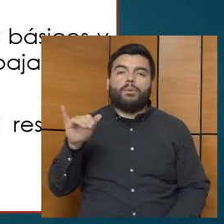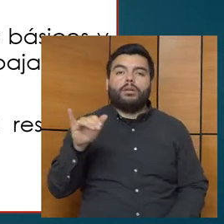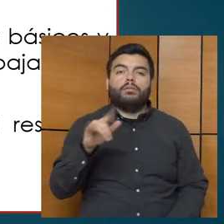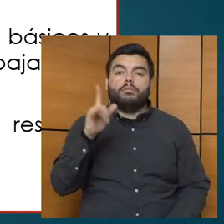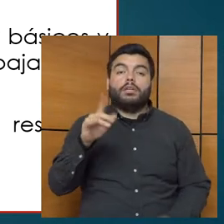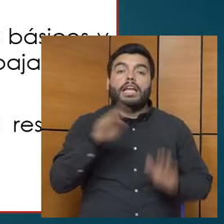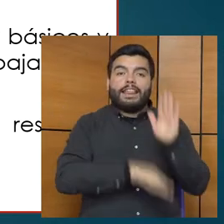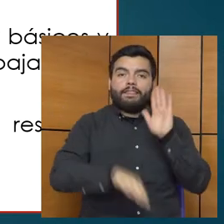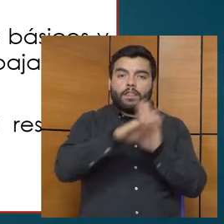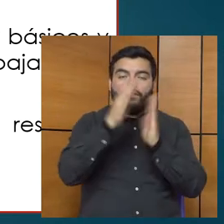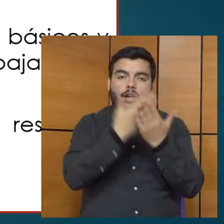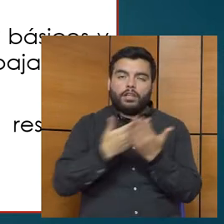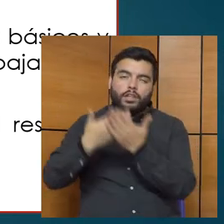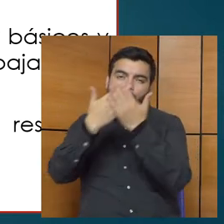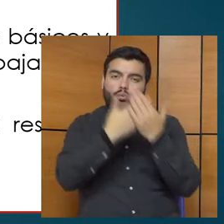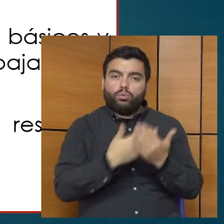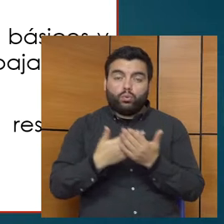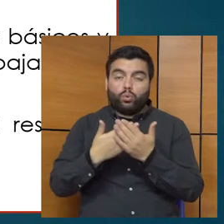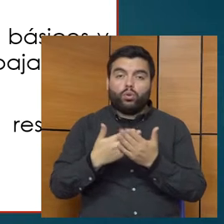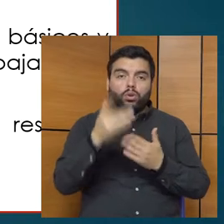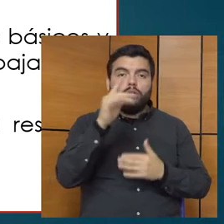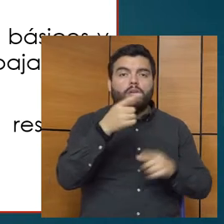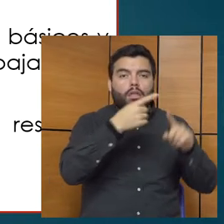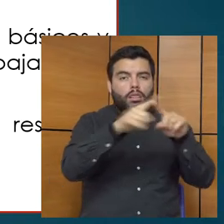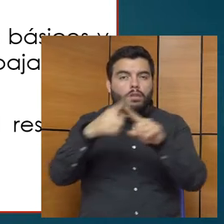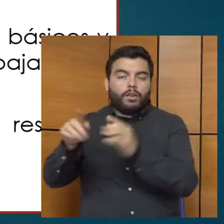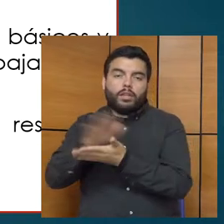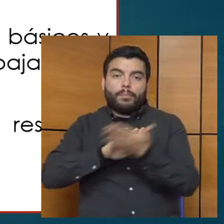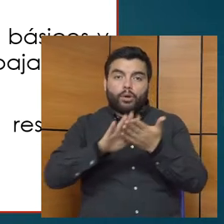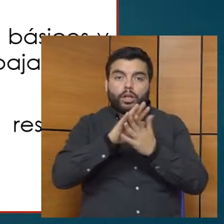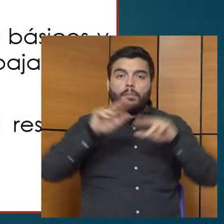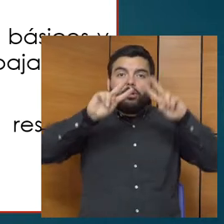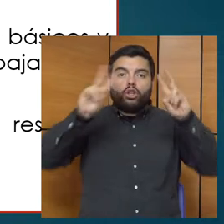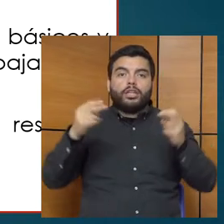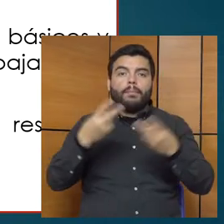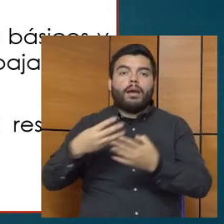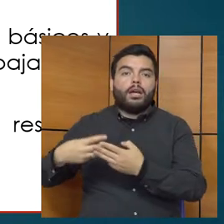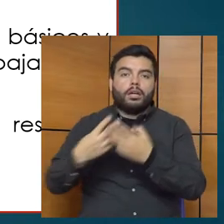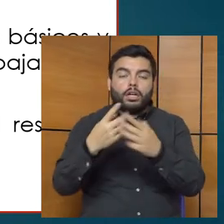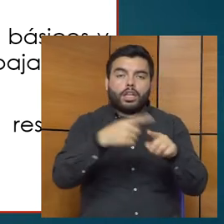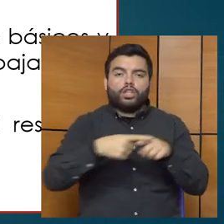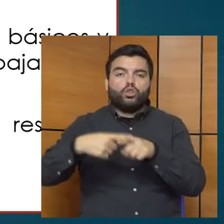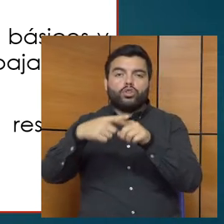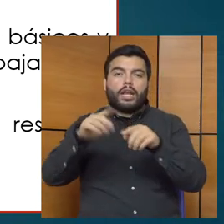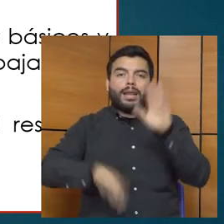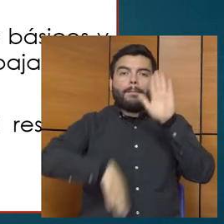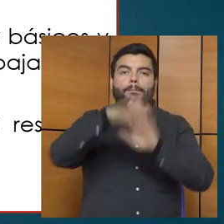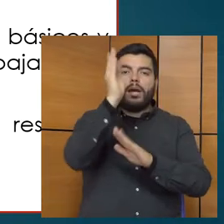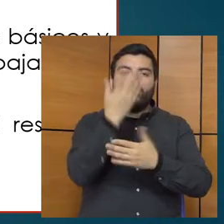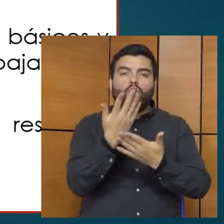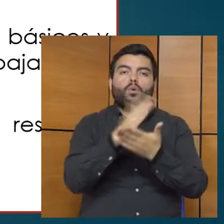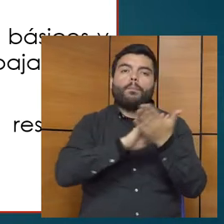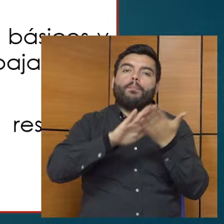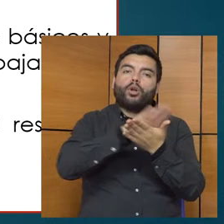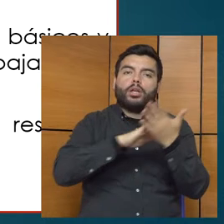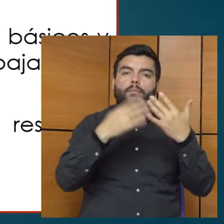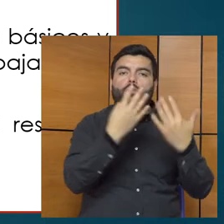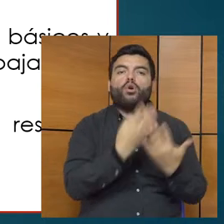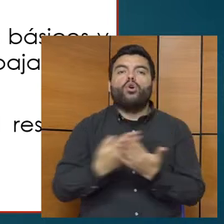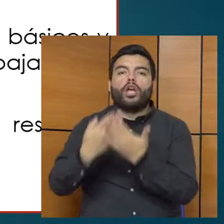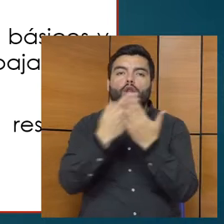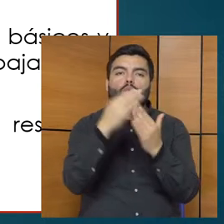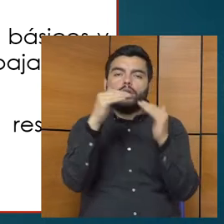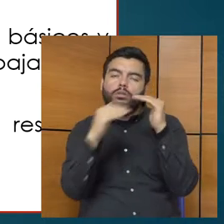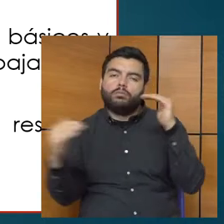el nivel de estudios es la variable más discriminante respecto al uso de redes sociales. Las personas con mayor nivel de estudios tienden a usarlas más y más